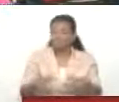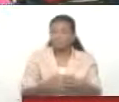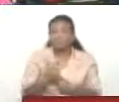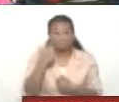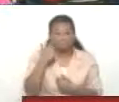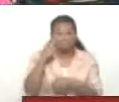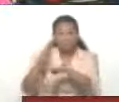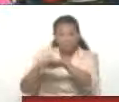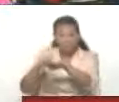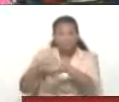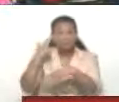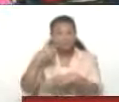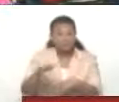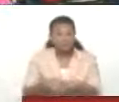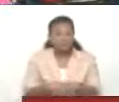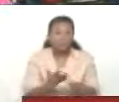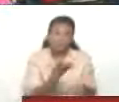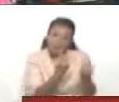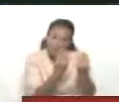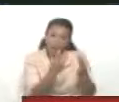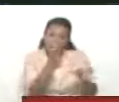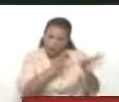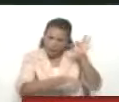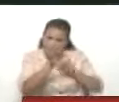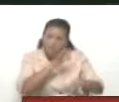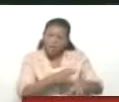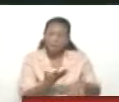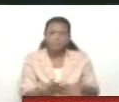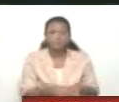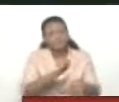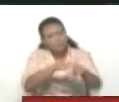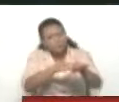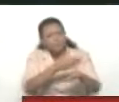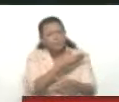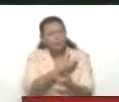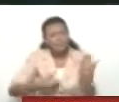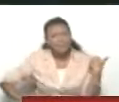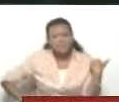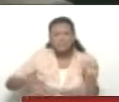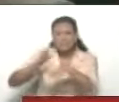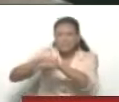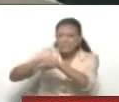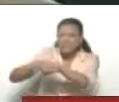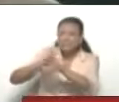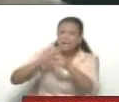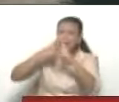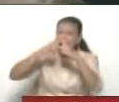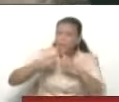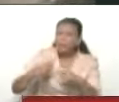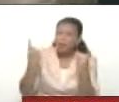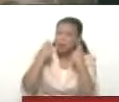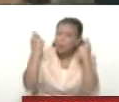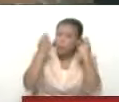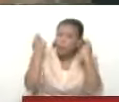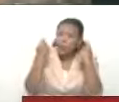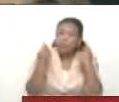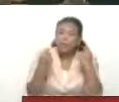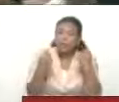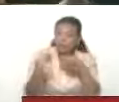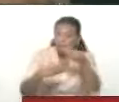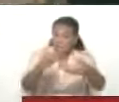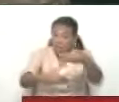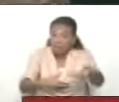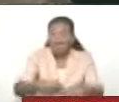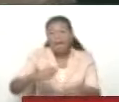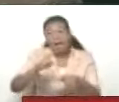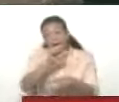Habla, Ernesto, habla, habla. Sí, presidente, miren, es que creo que estos resultados de esta primera jornada, que van a ser complementados con las de